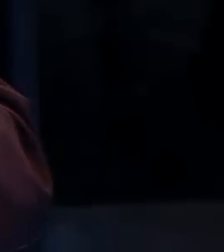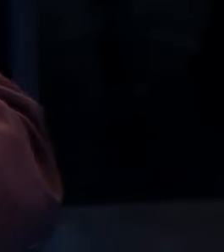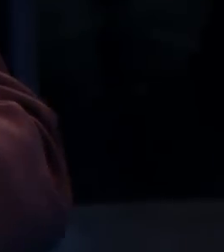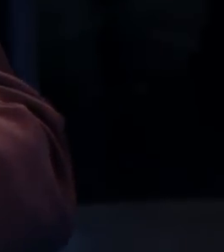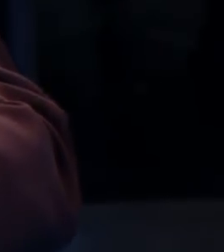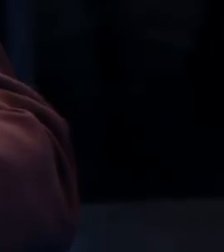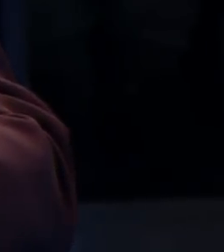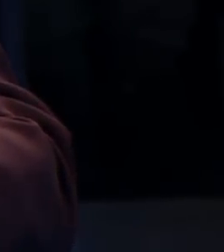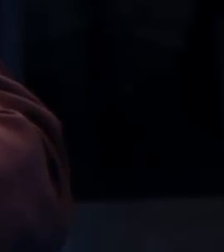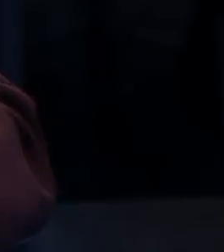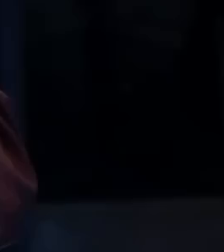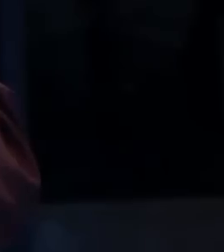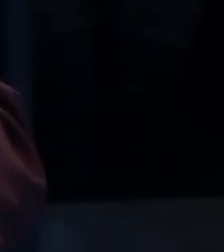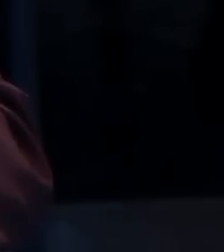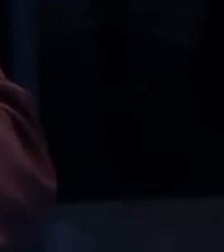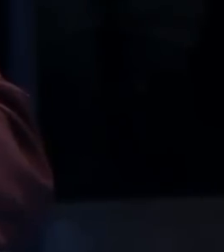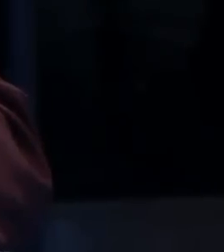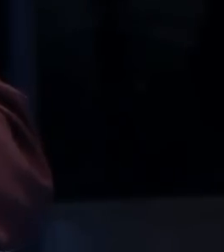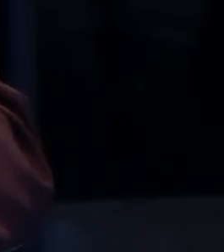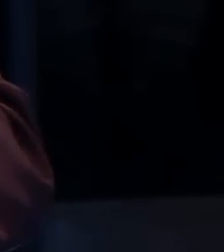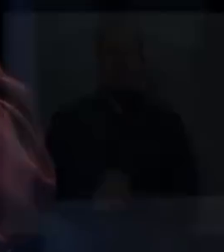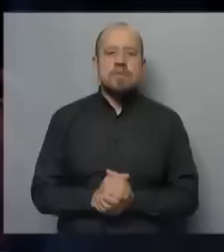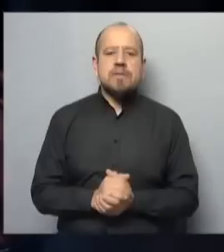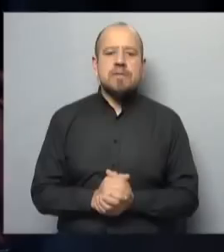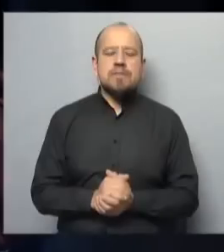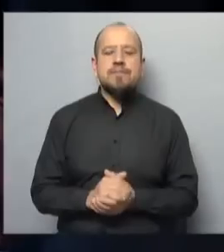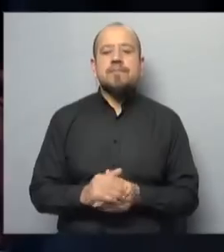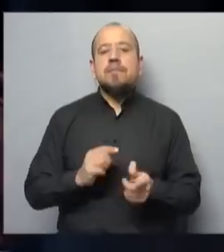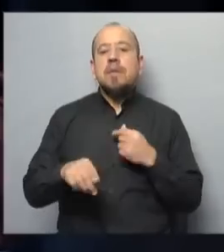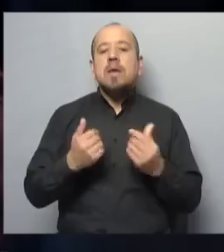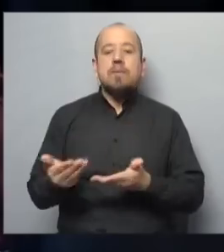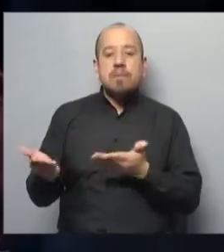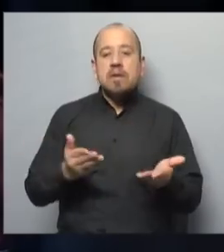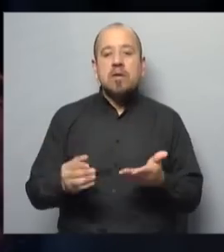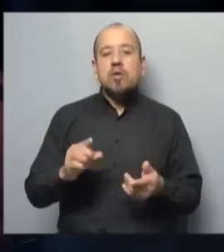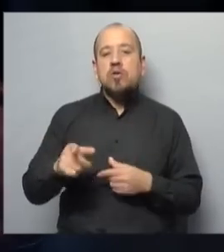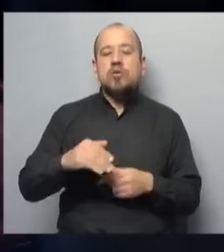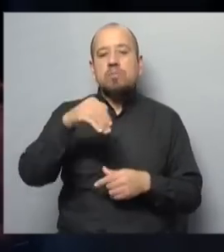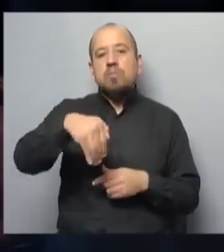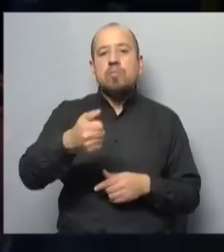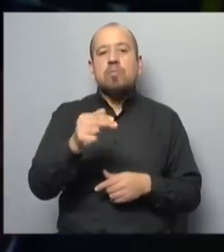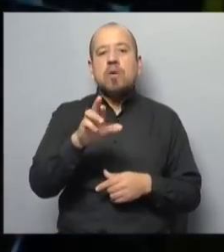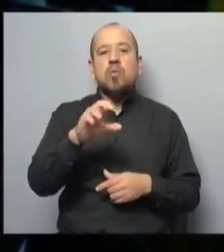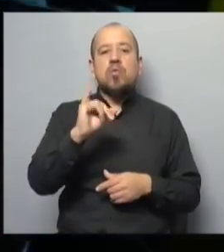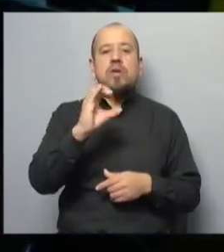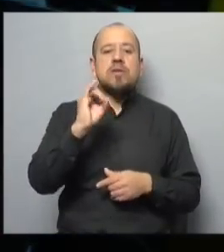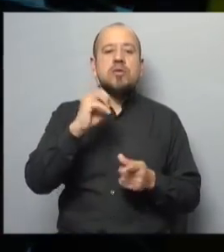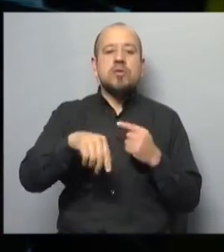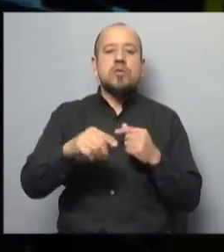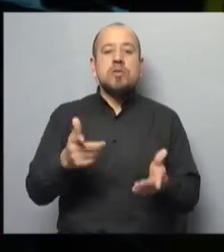sin que nadie me diga nada martín lasarte bienvenidos mauricio larriera bienvenidos los